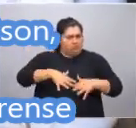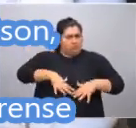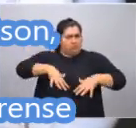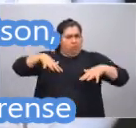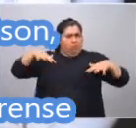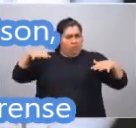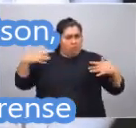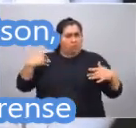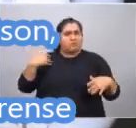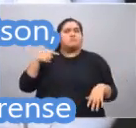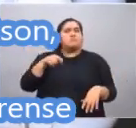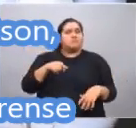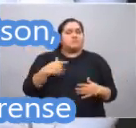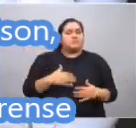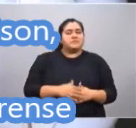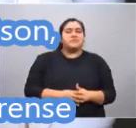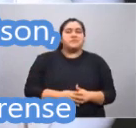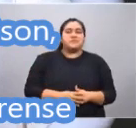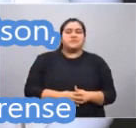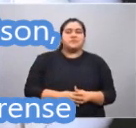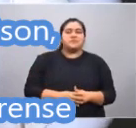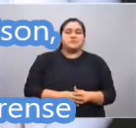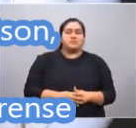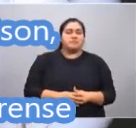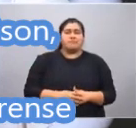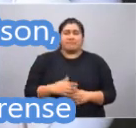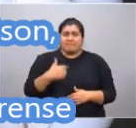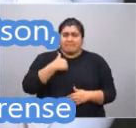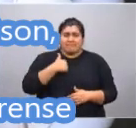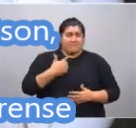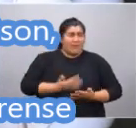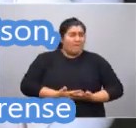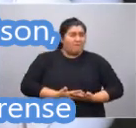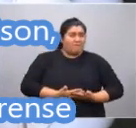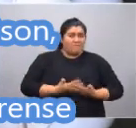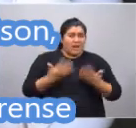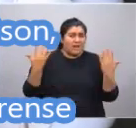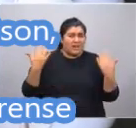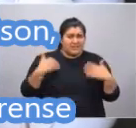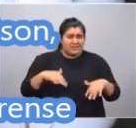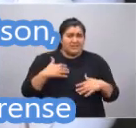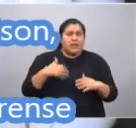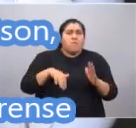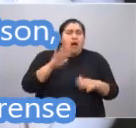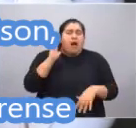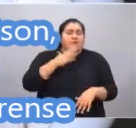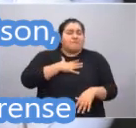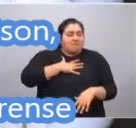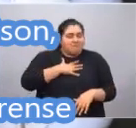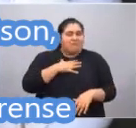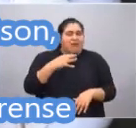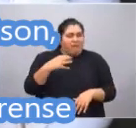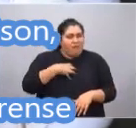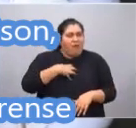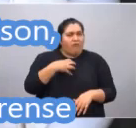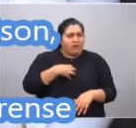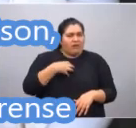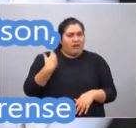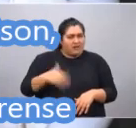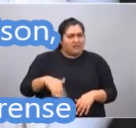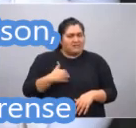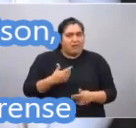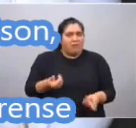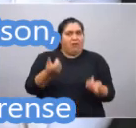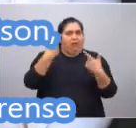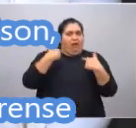que no saben lo feliz y lo esperanzado que